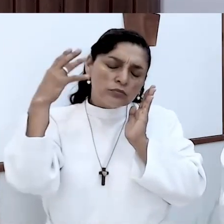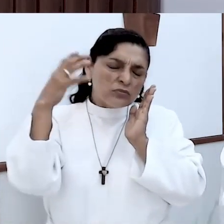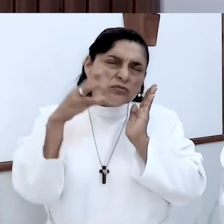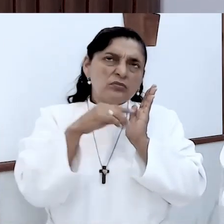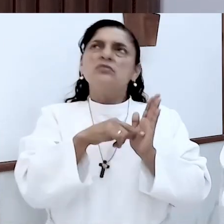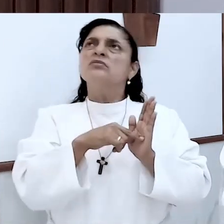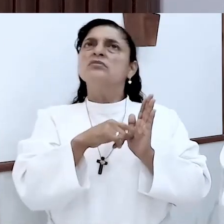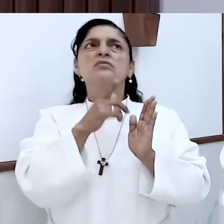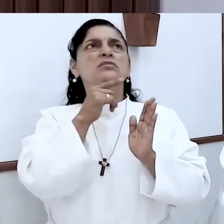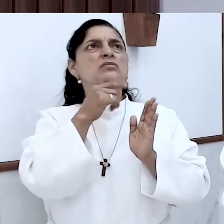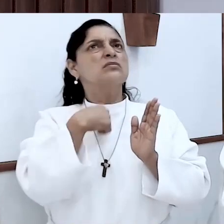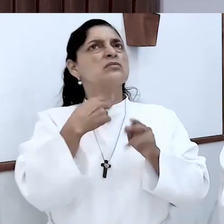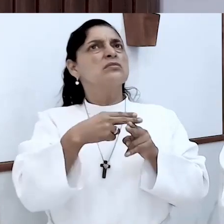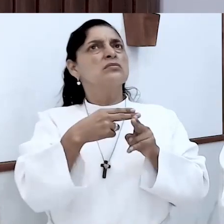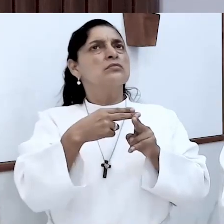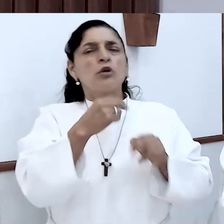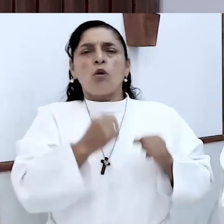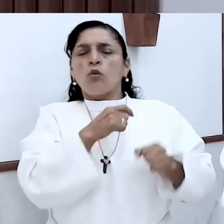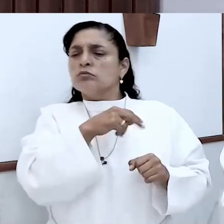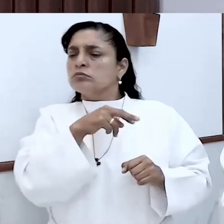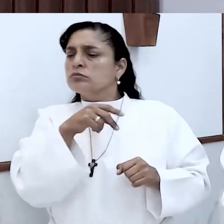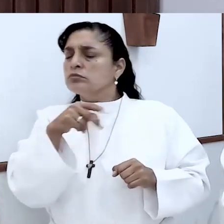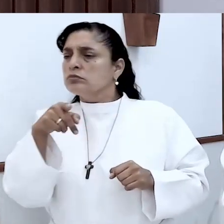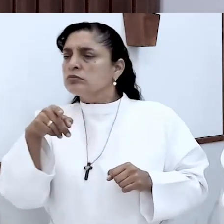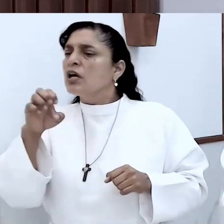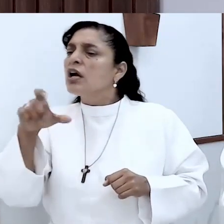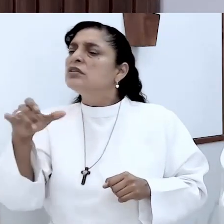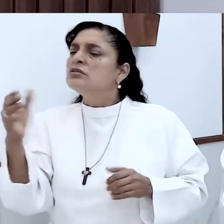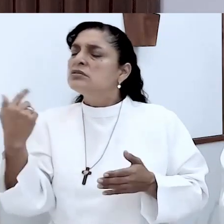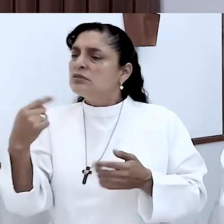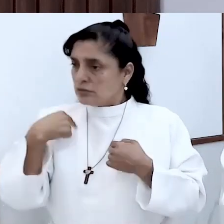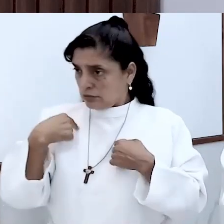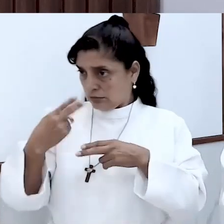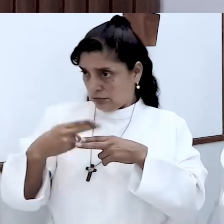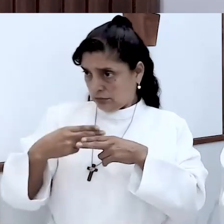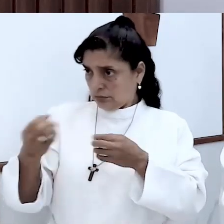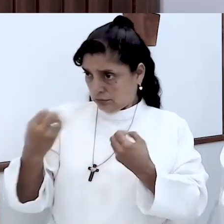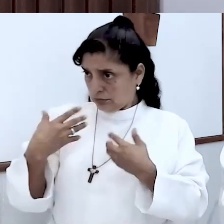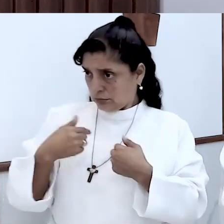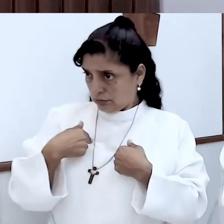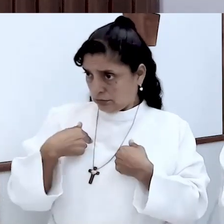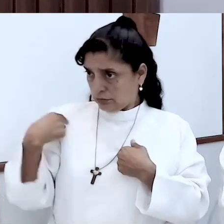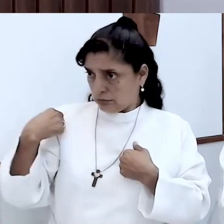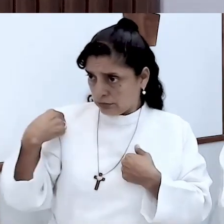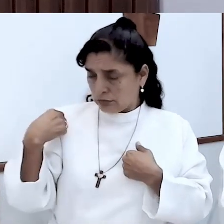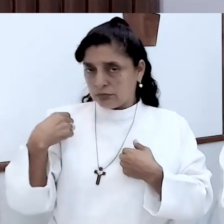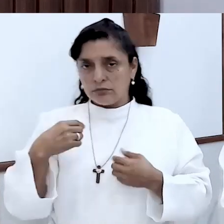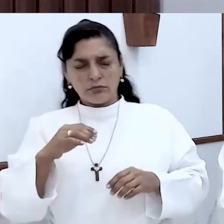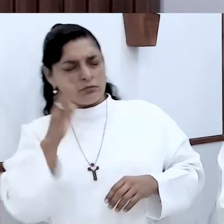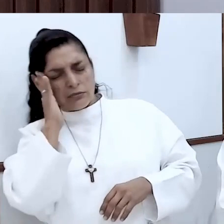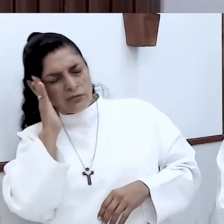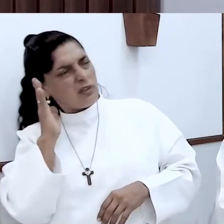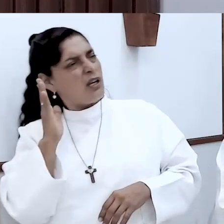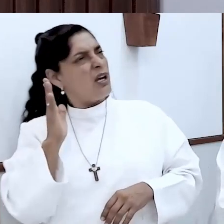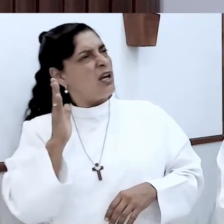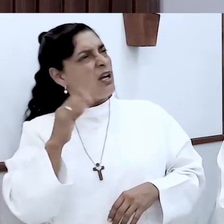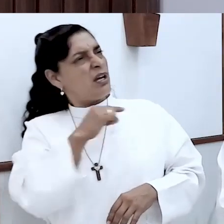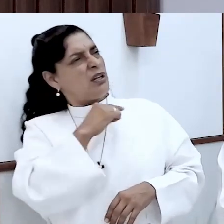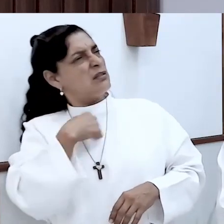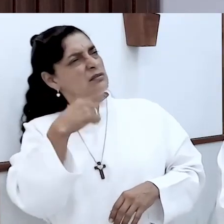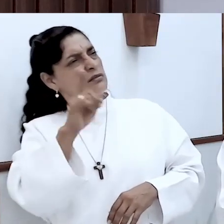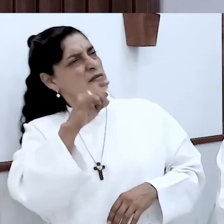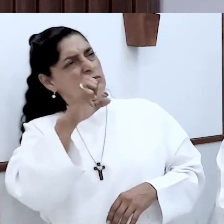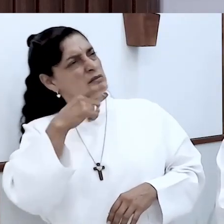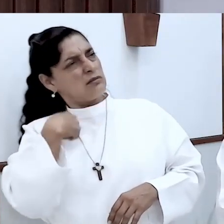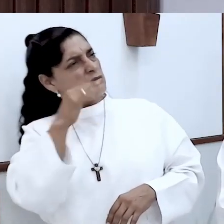dijo: «Aquí estoy, ¿para qué me llamaste?». Respondió Elí: «Yo no te he llamado, vuelve a